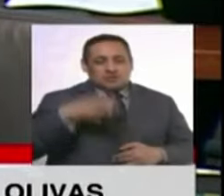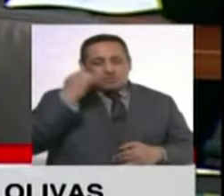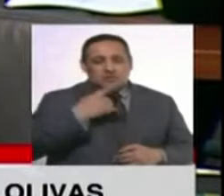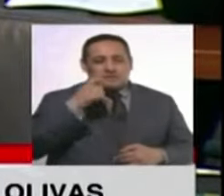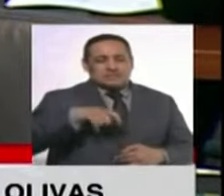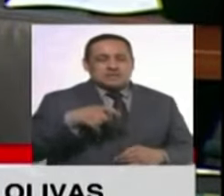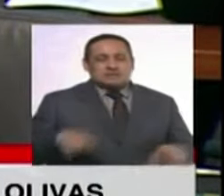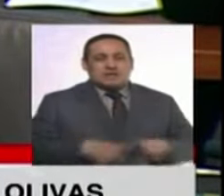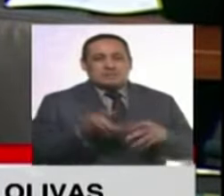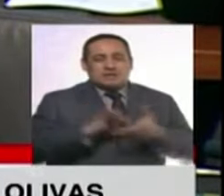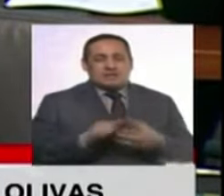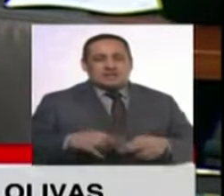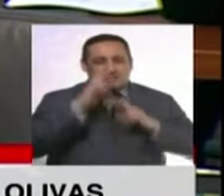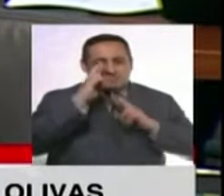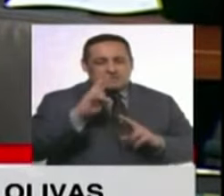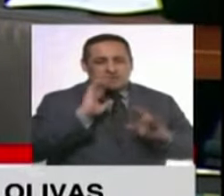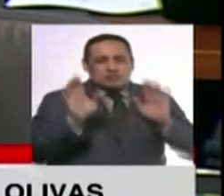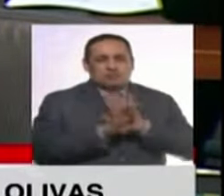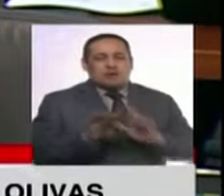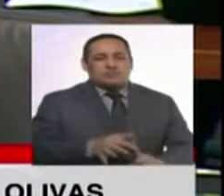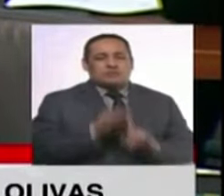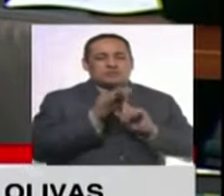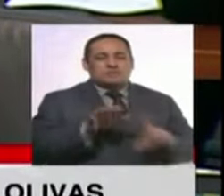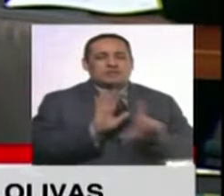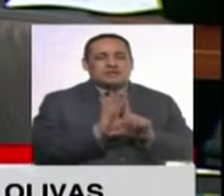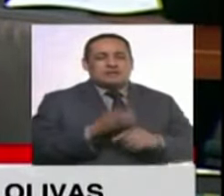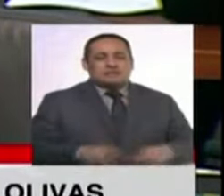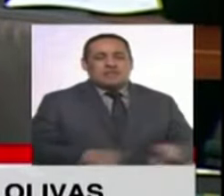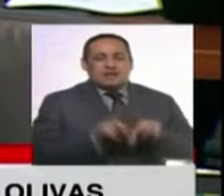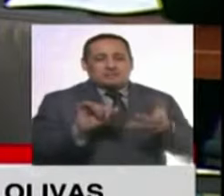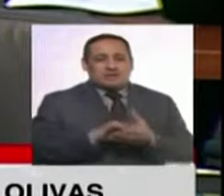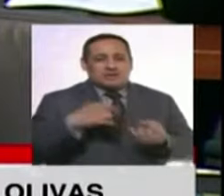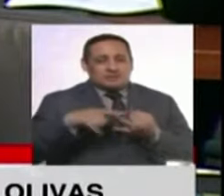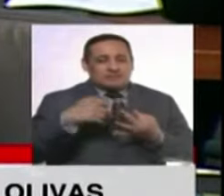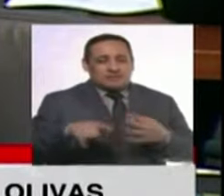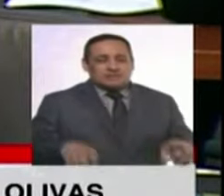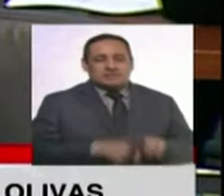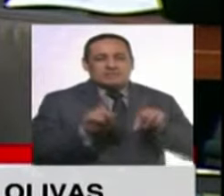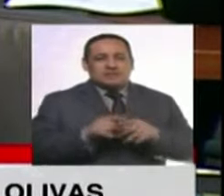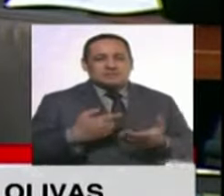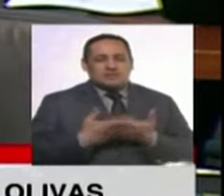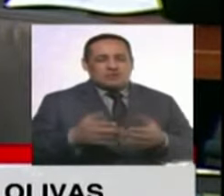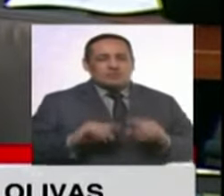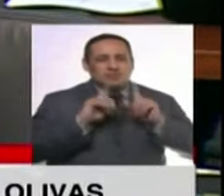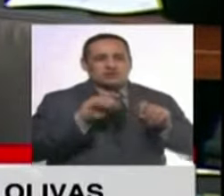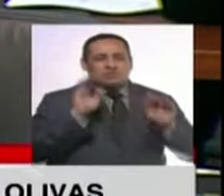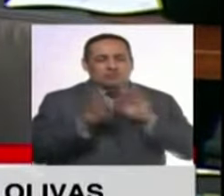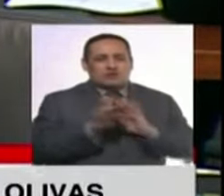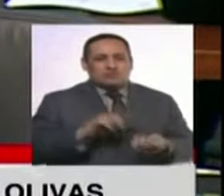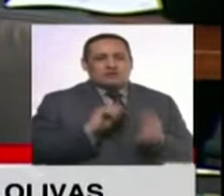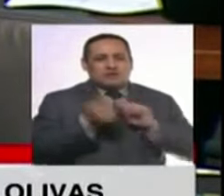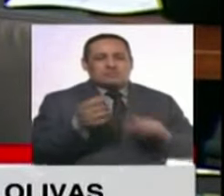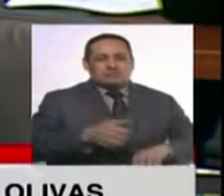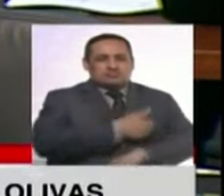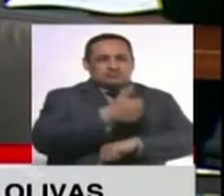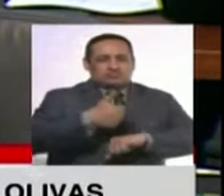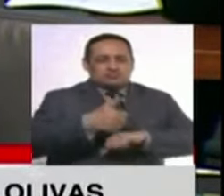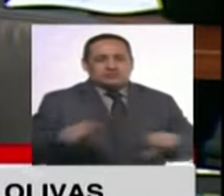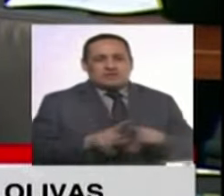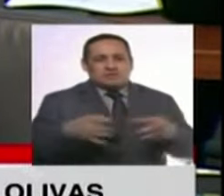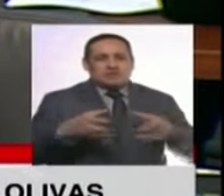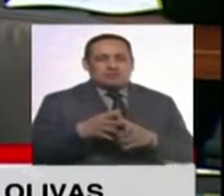necesarias respetando el principio de legalidad entre ellas se ha cuestionado el cambio de los altos mandos